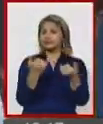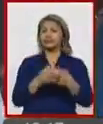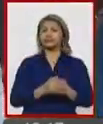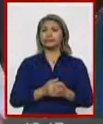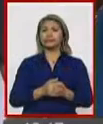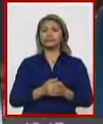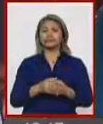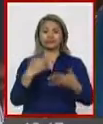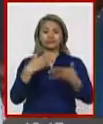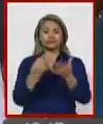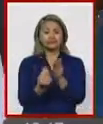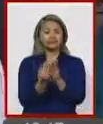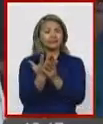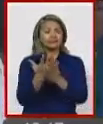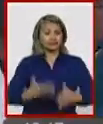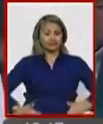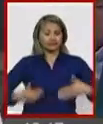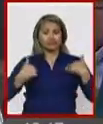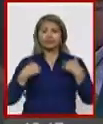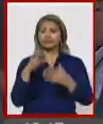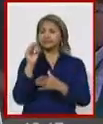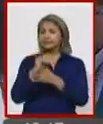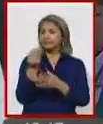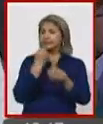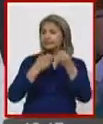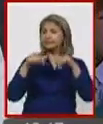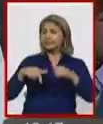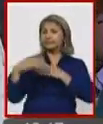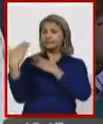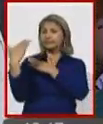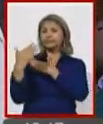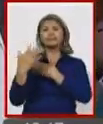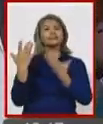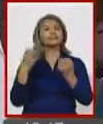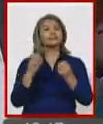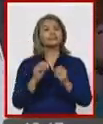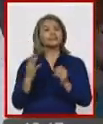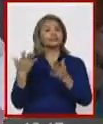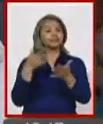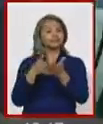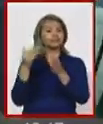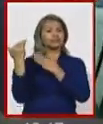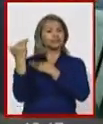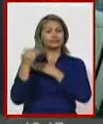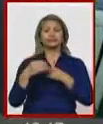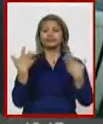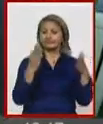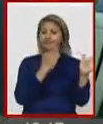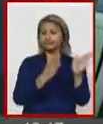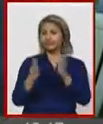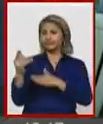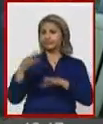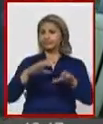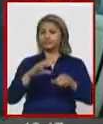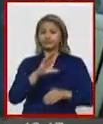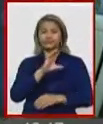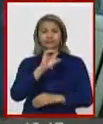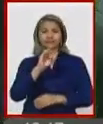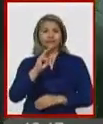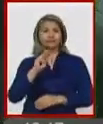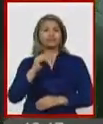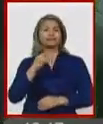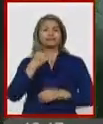estudiando sus hijos están produciendo están viviendo están comiendo aquí y no pueden ser que quieran acercar a santacruz estamos preparados para las acciones que nuestro comité